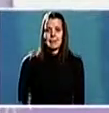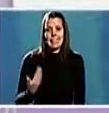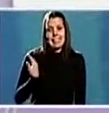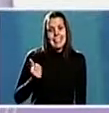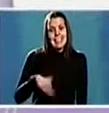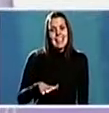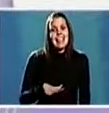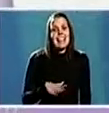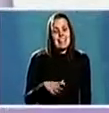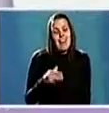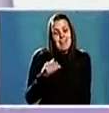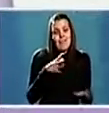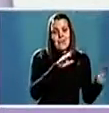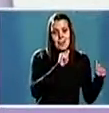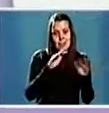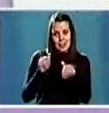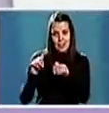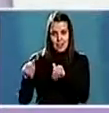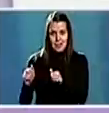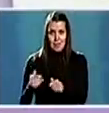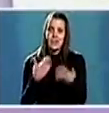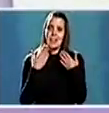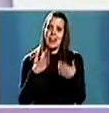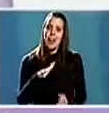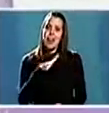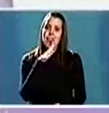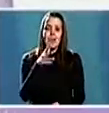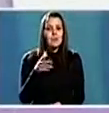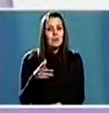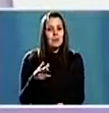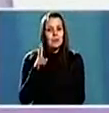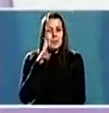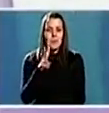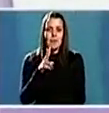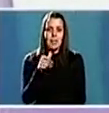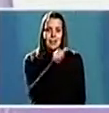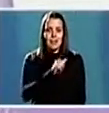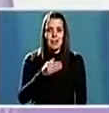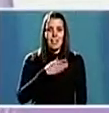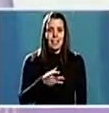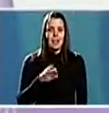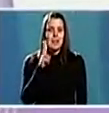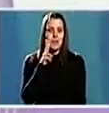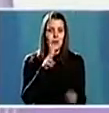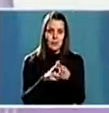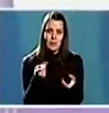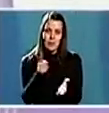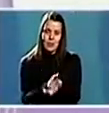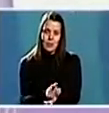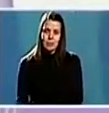E con esta proposta formativa do Centrat despedímonos. Grazas por nos acompañar. Voltamos a vindeira semana.